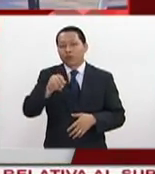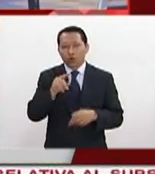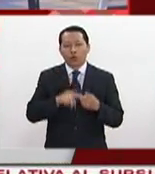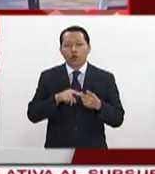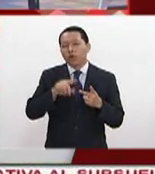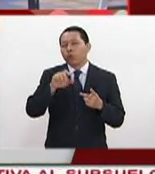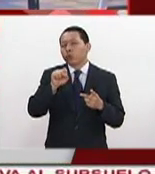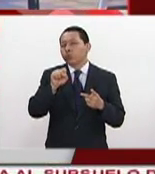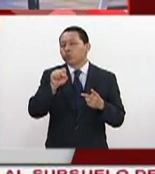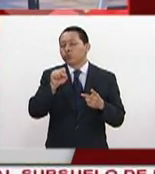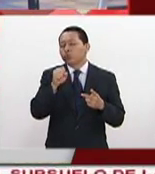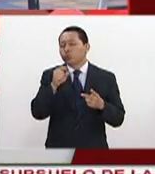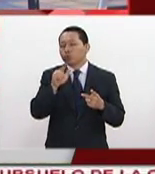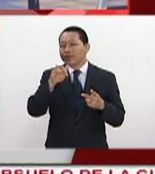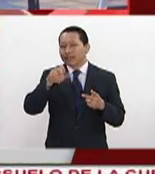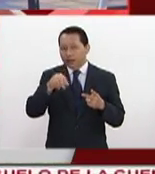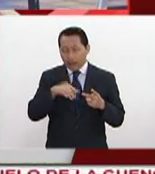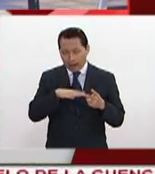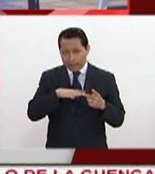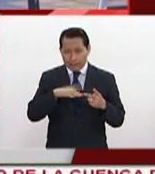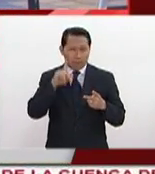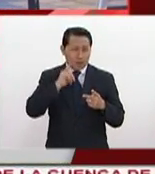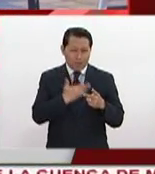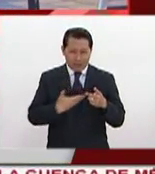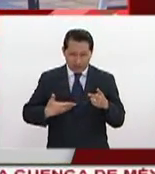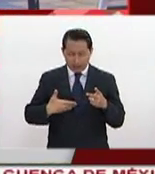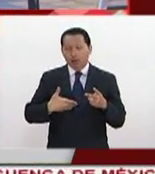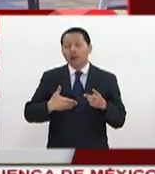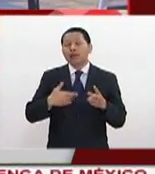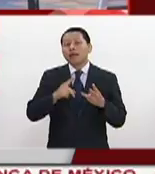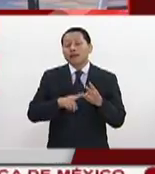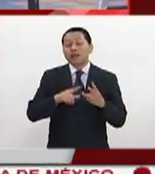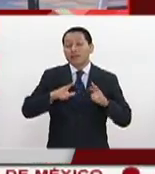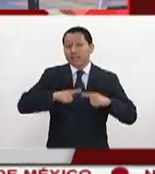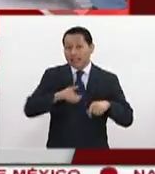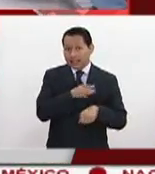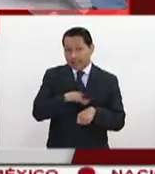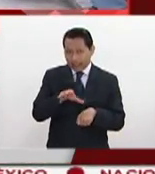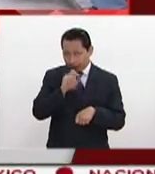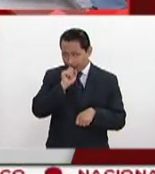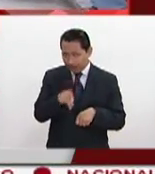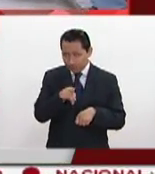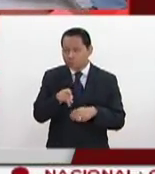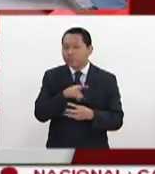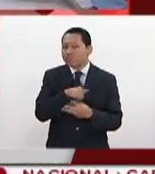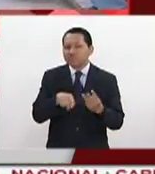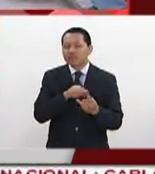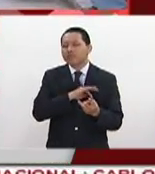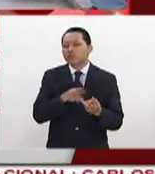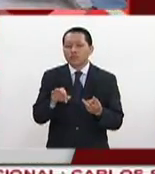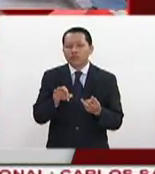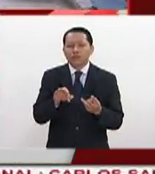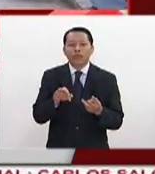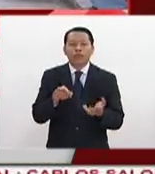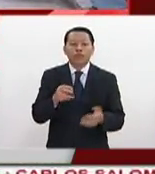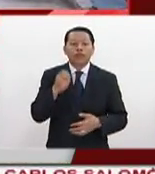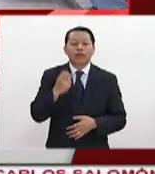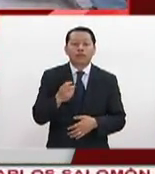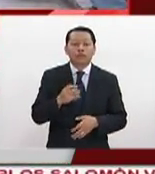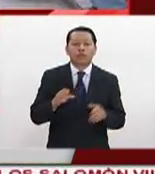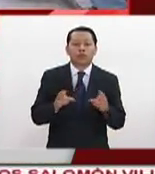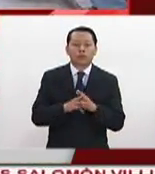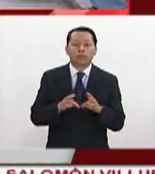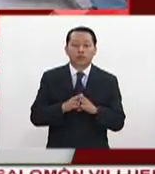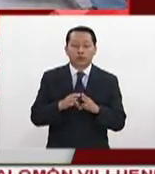Tibisay Lucena, que es la presidenta del Consejo Nacional Electoral, y el fiscal general Tarek Saab. Entonces, esto, pues